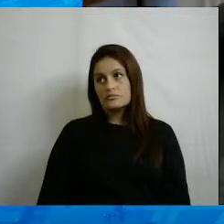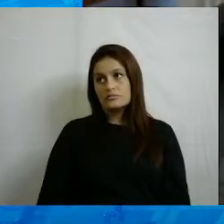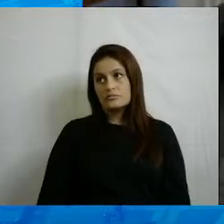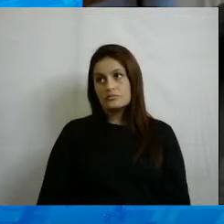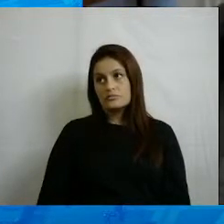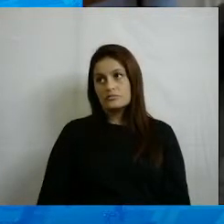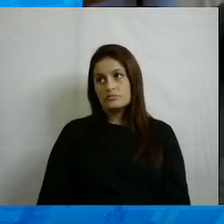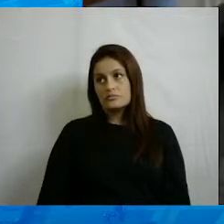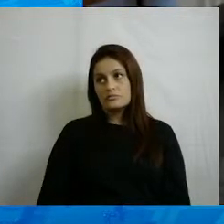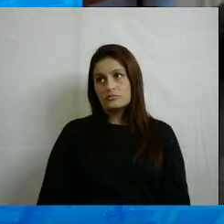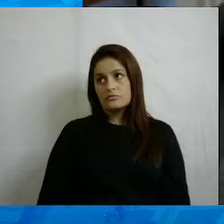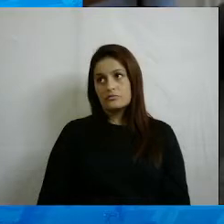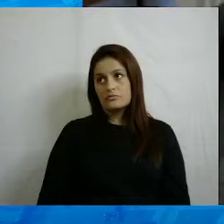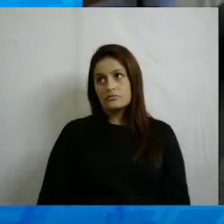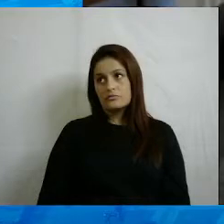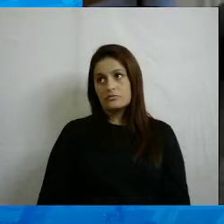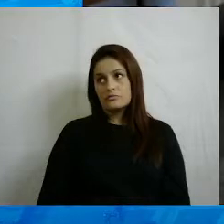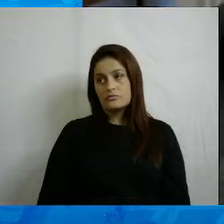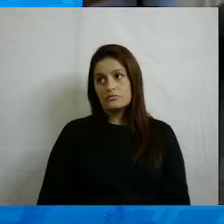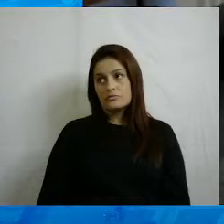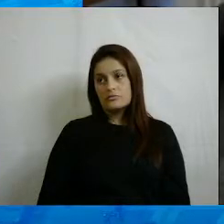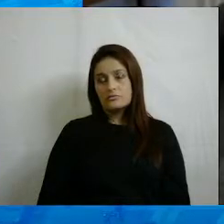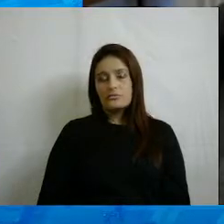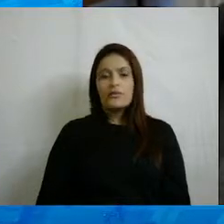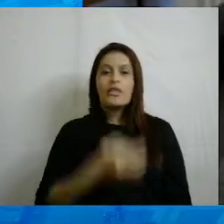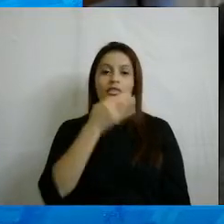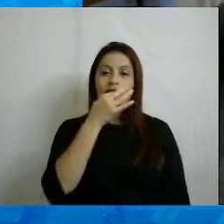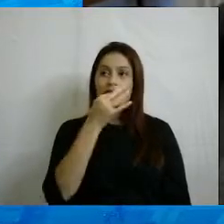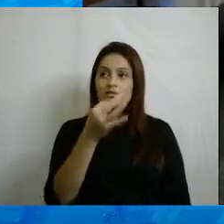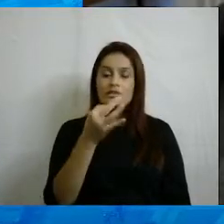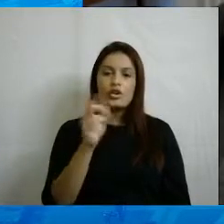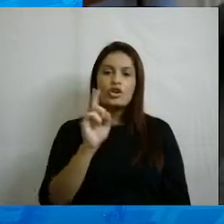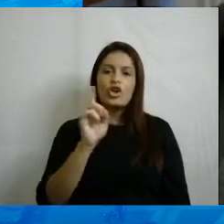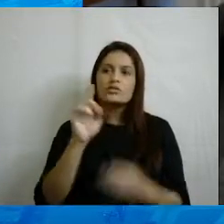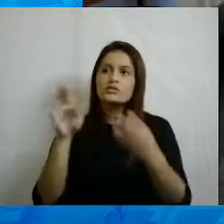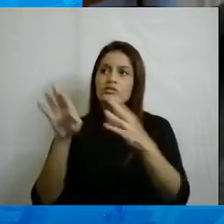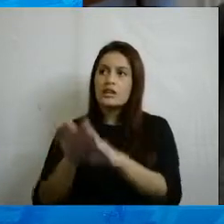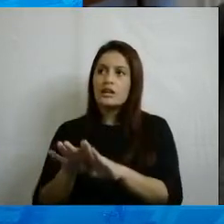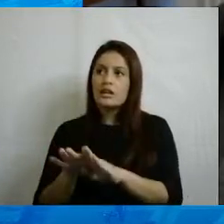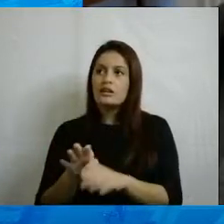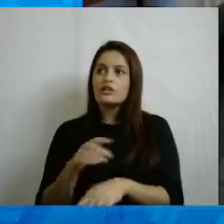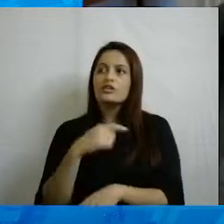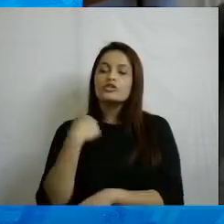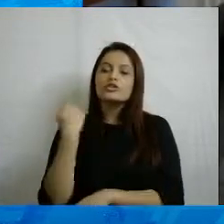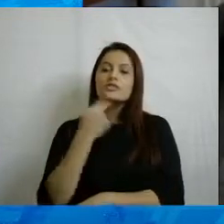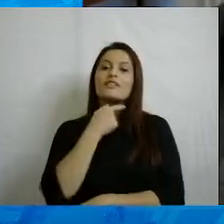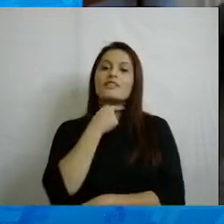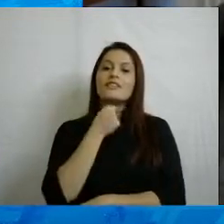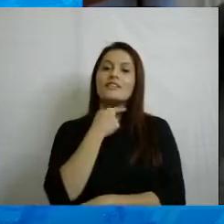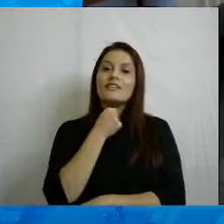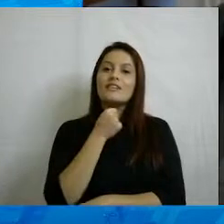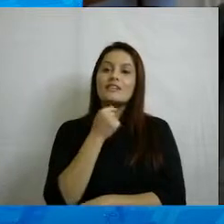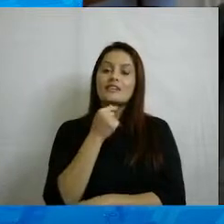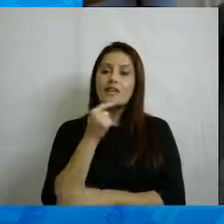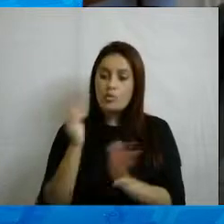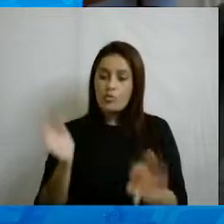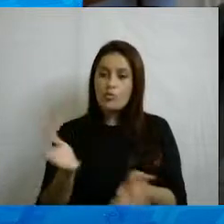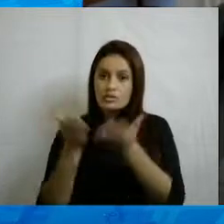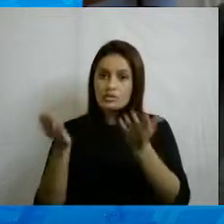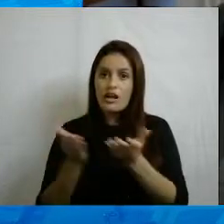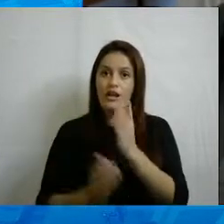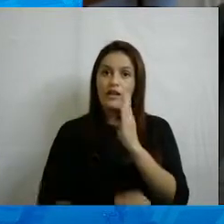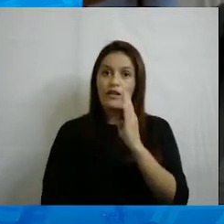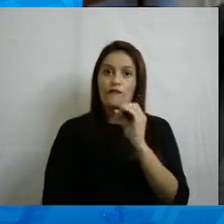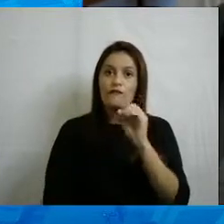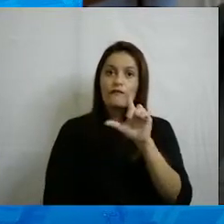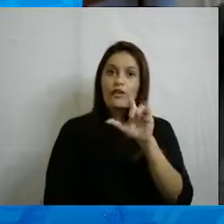Brevemente, por favor. No es la idea que se cierren las puertas a nadie, no es la idea. La idea de nosotros es impulsar el bulevar, entre